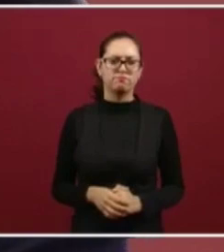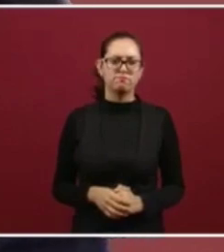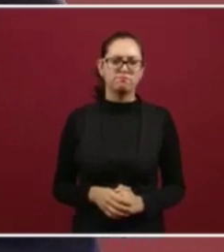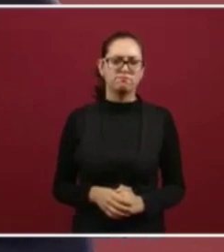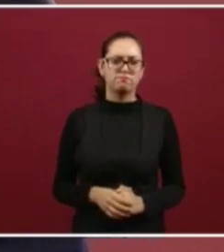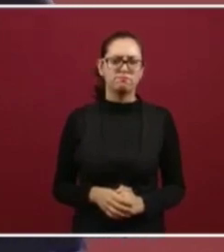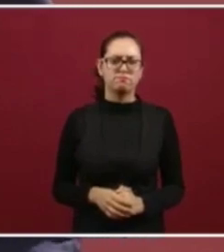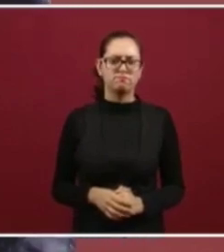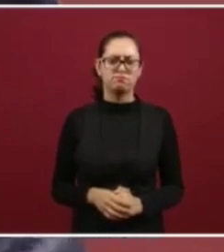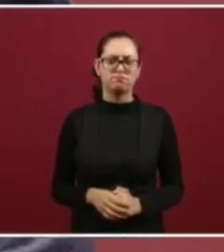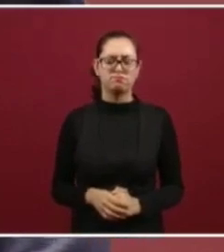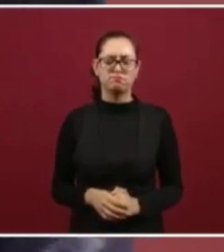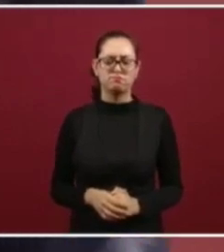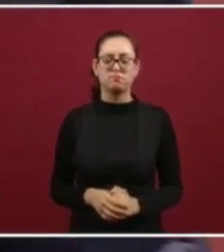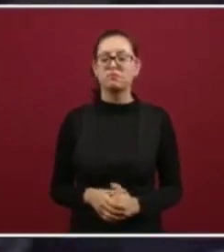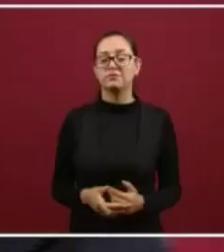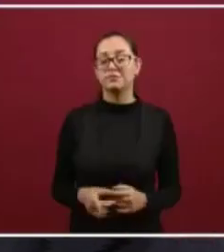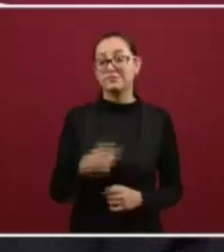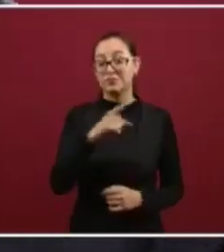al señor Ancira,